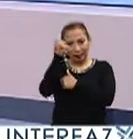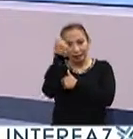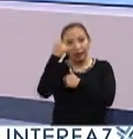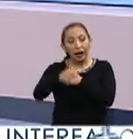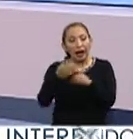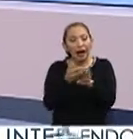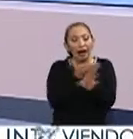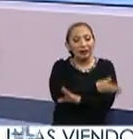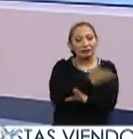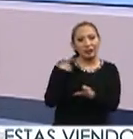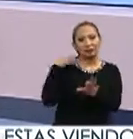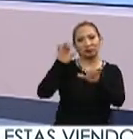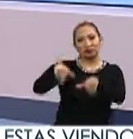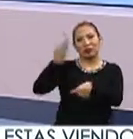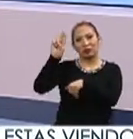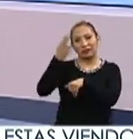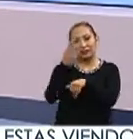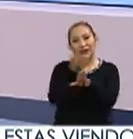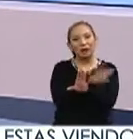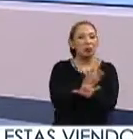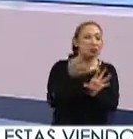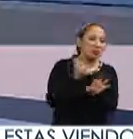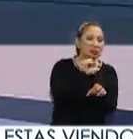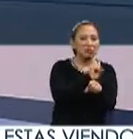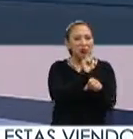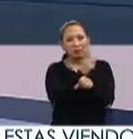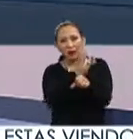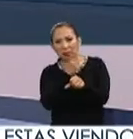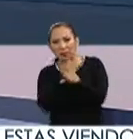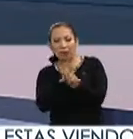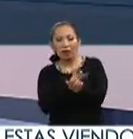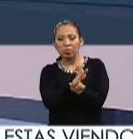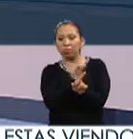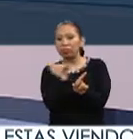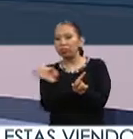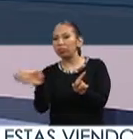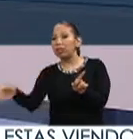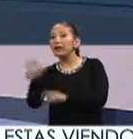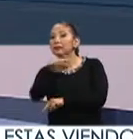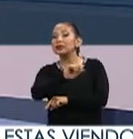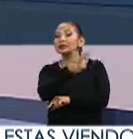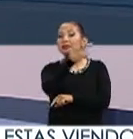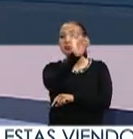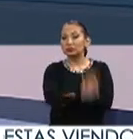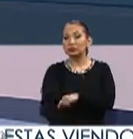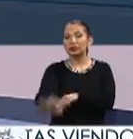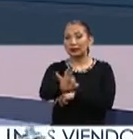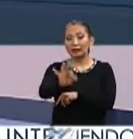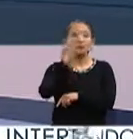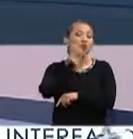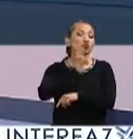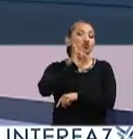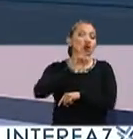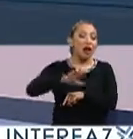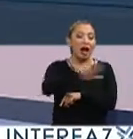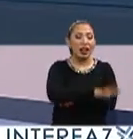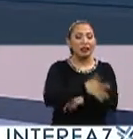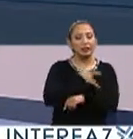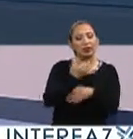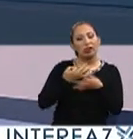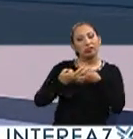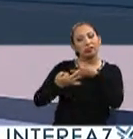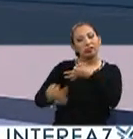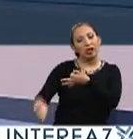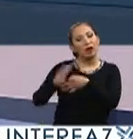etapa preuniversitaria, es decir, por ahí de la secundaria o la preparatoria. Solo el 27% de las alumnas sienten un